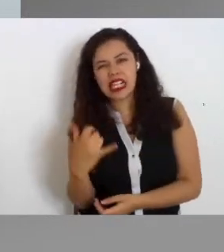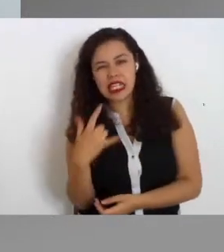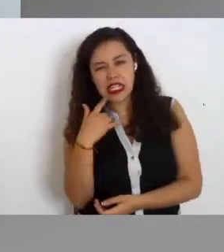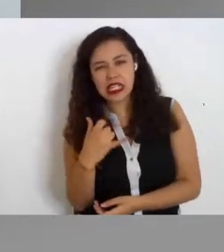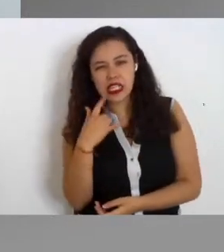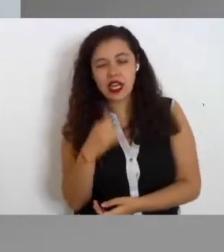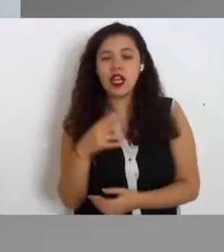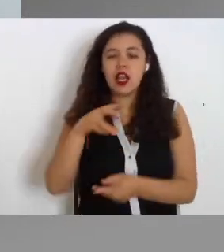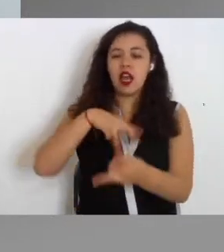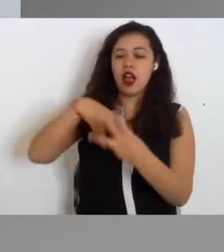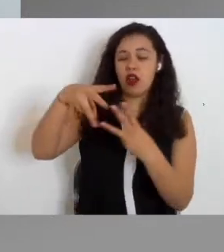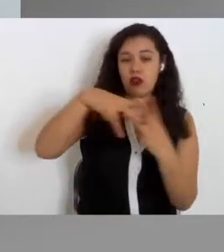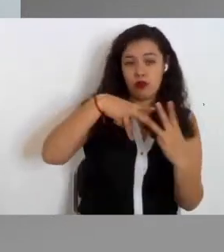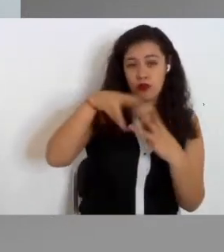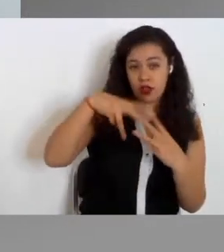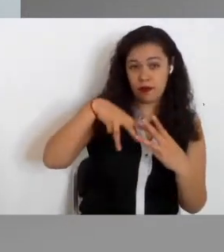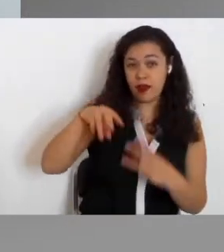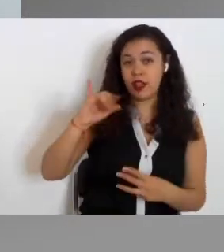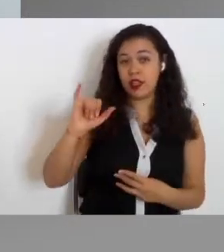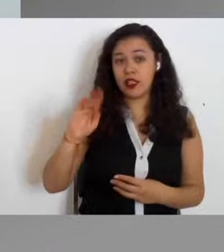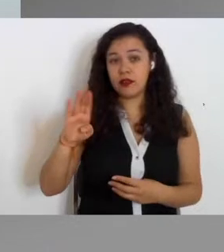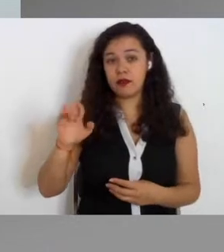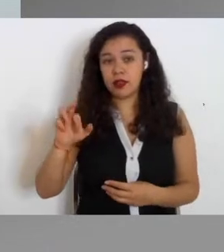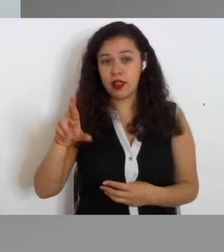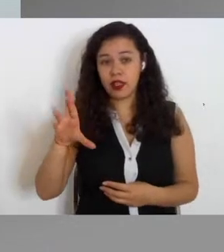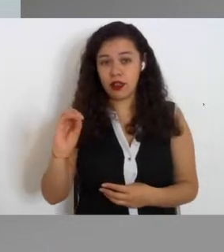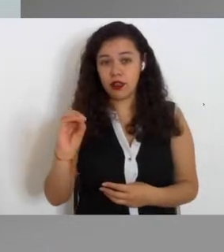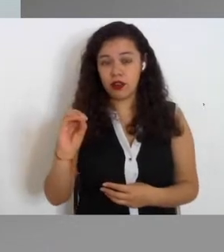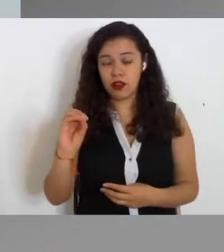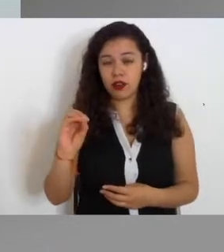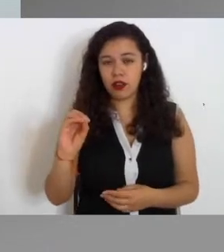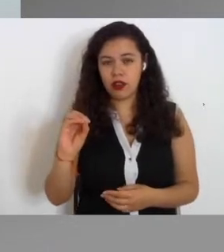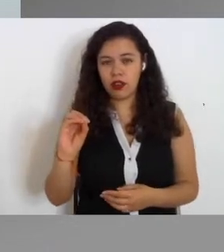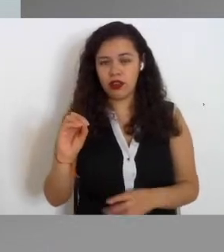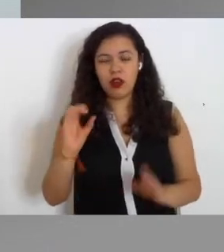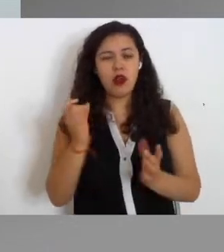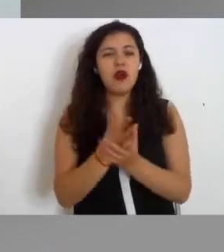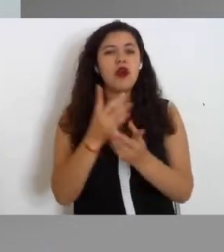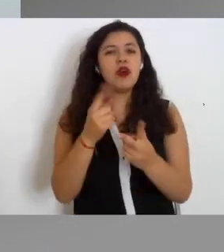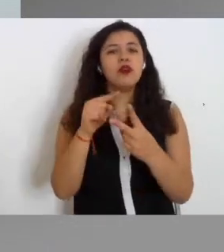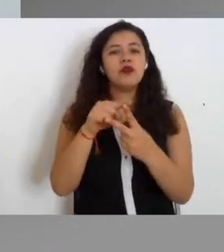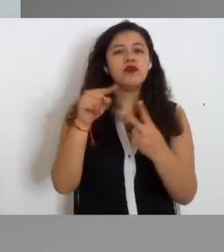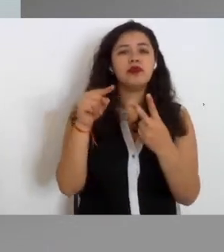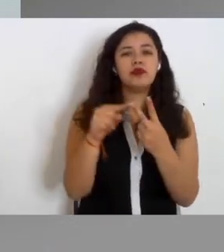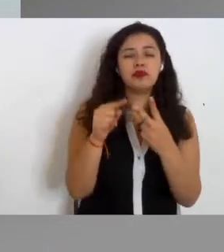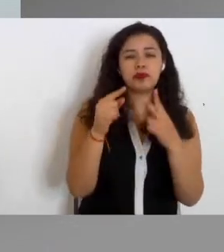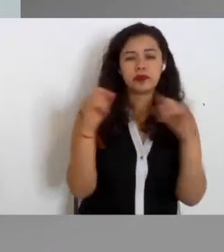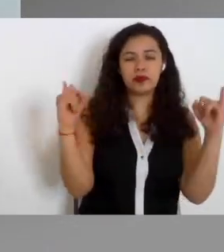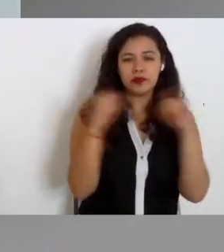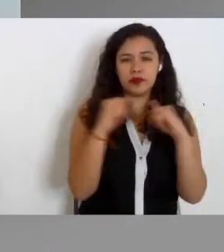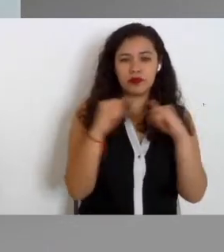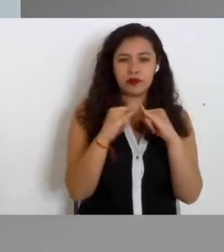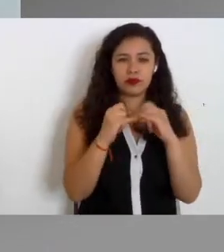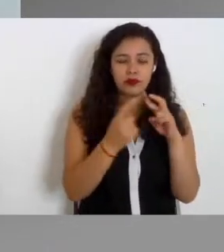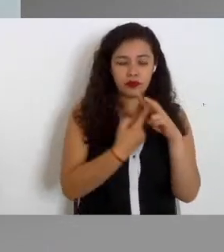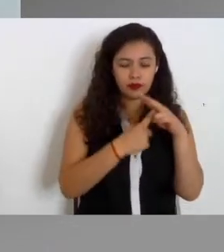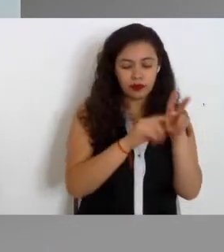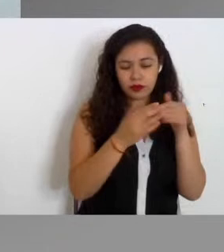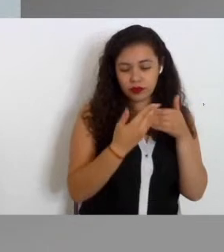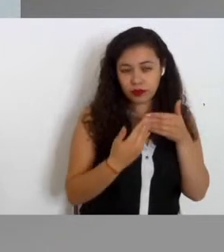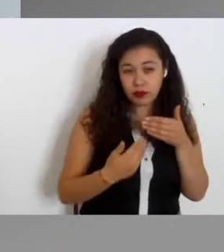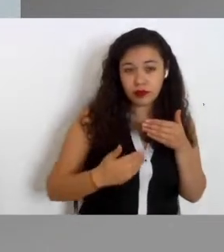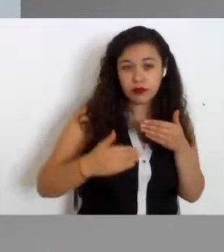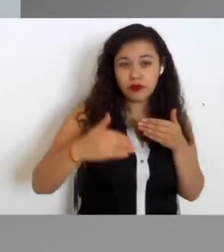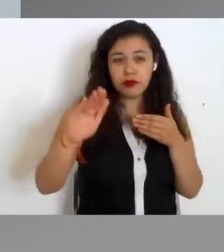y la Ibero finalmente queden solo como dos instituciones que comenzaron algo que después se